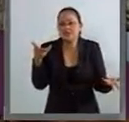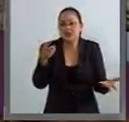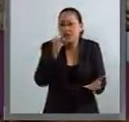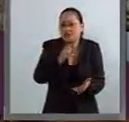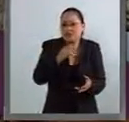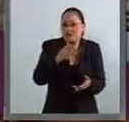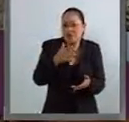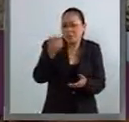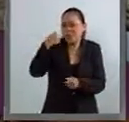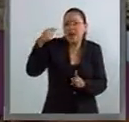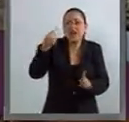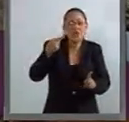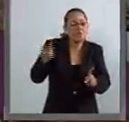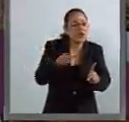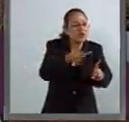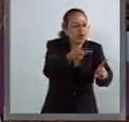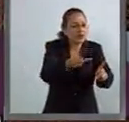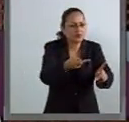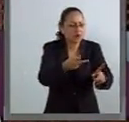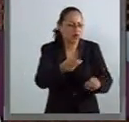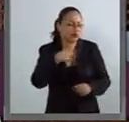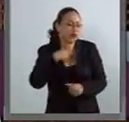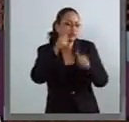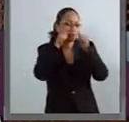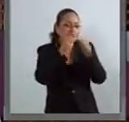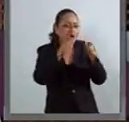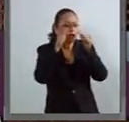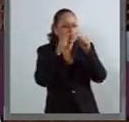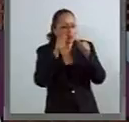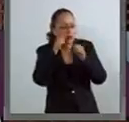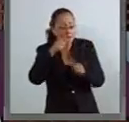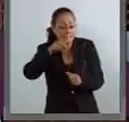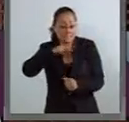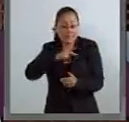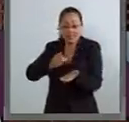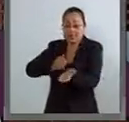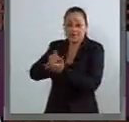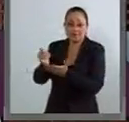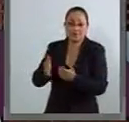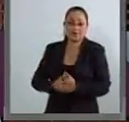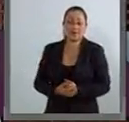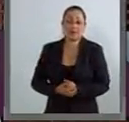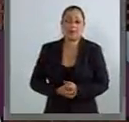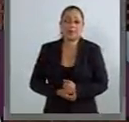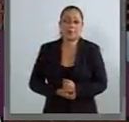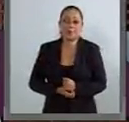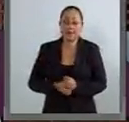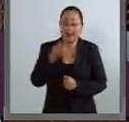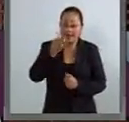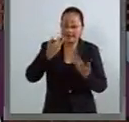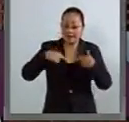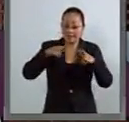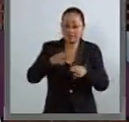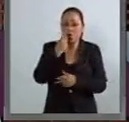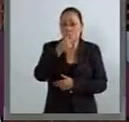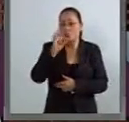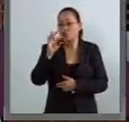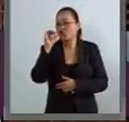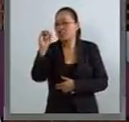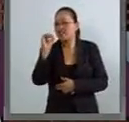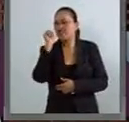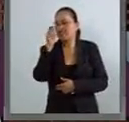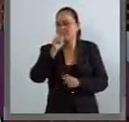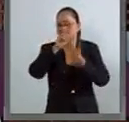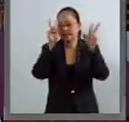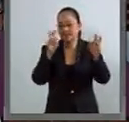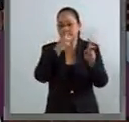ningún sentido que yo voy a escucharlos, pues yo soy el que va a decidir. Ese tipo de representación 1.0,